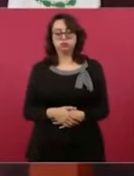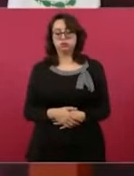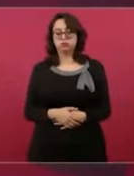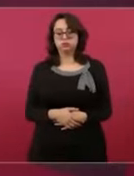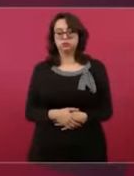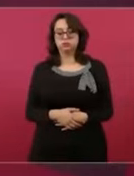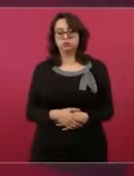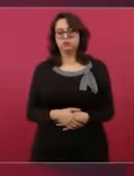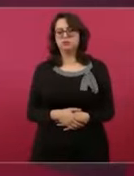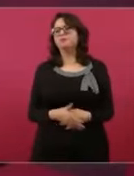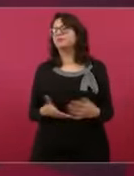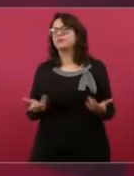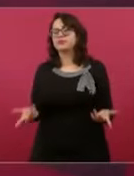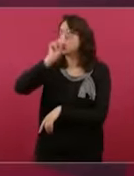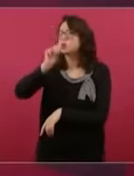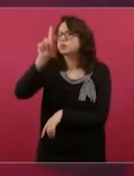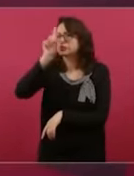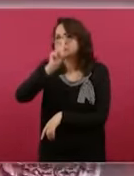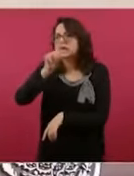Que les recomiendan